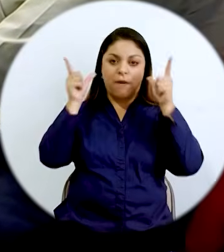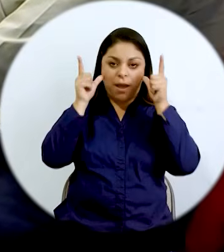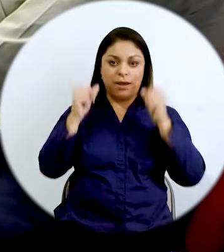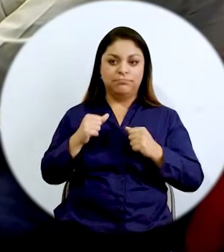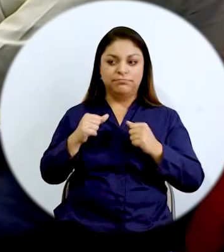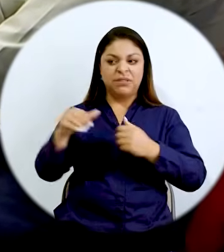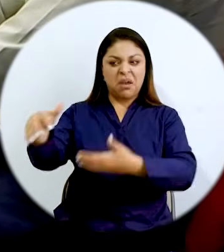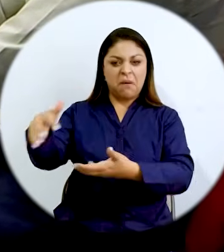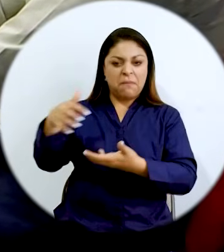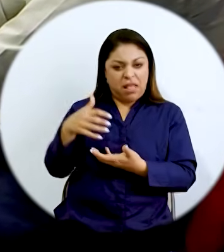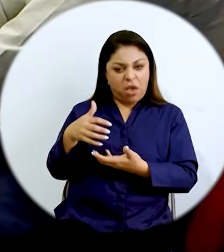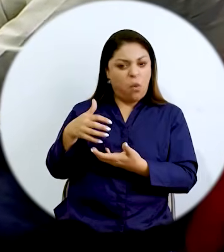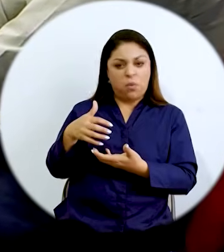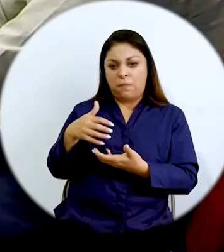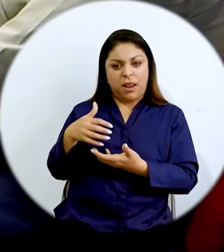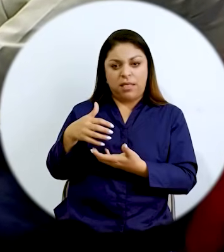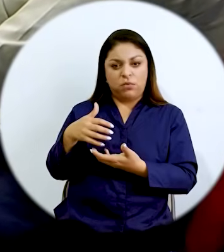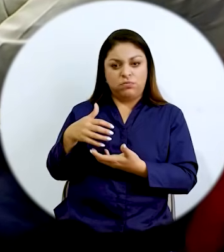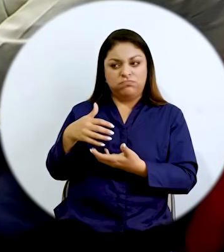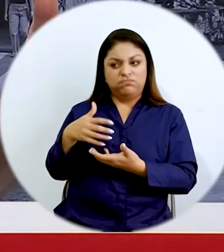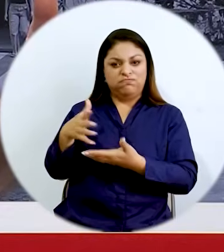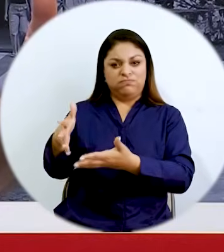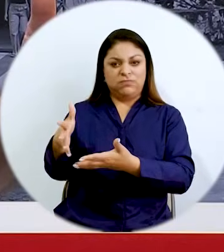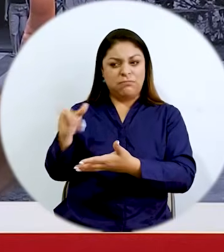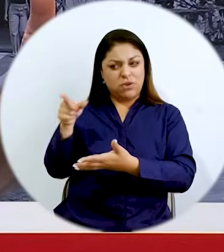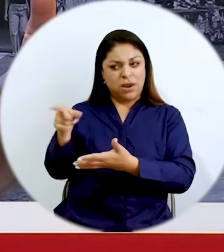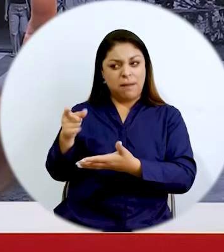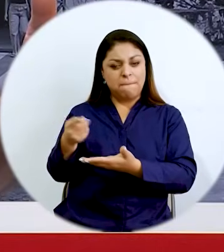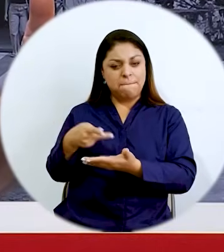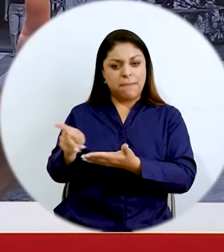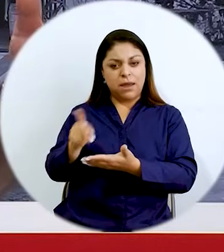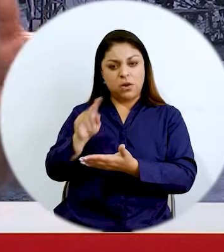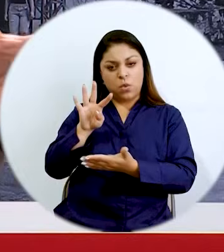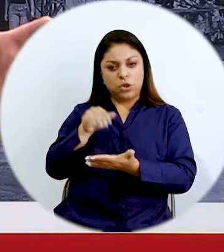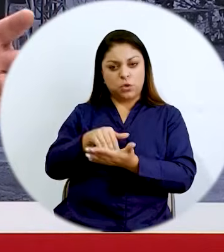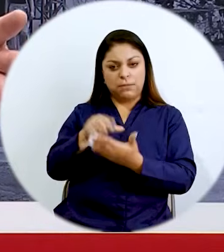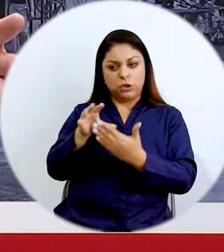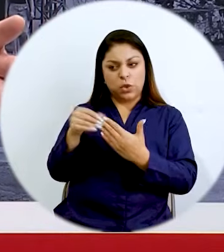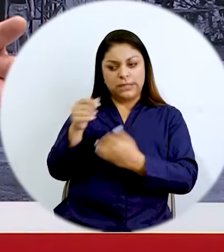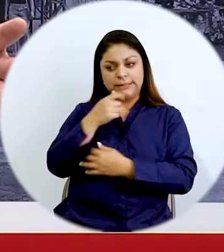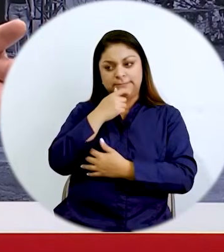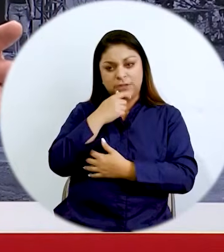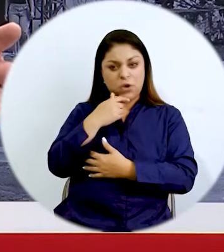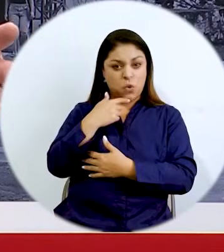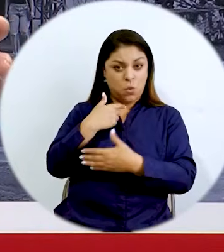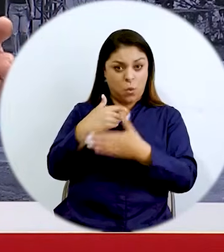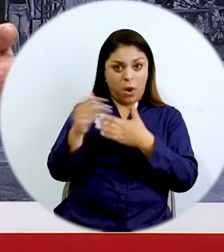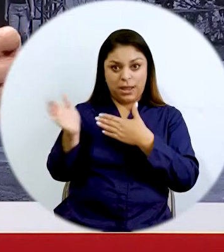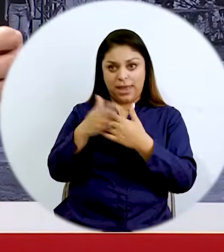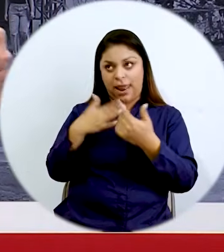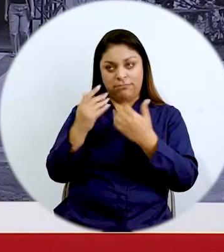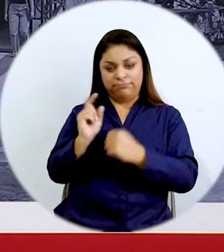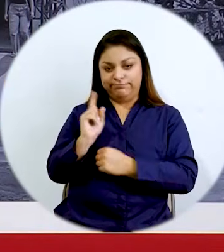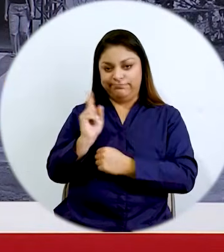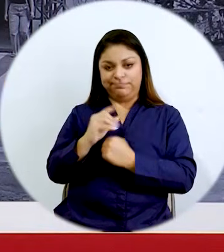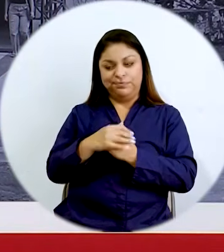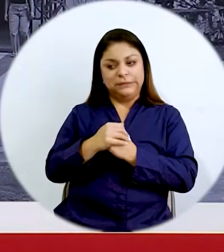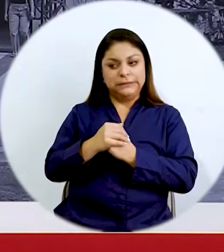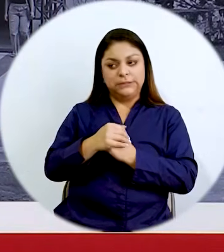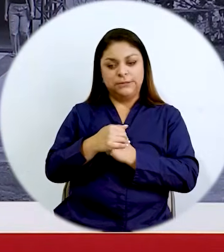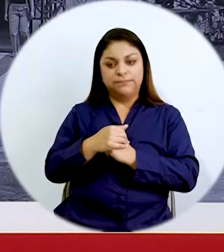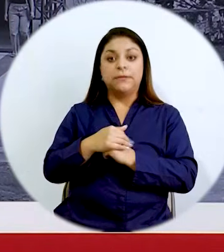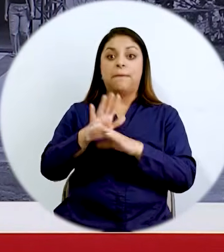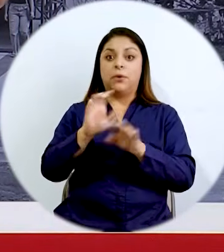la dejo? Pero Correcto. la vaca vale $4,000. Entonces no es cualquier vaca, ¿verdad? Sí. Pero resulta que si